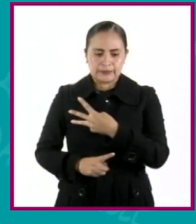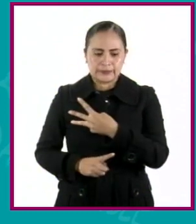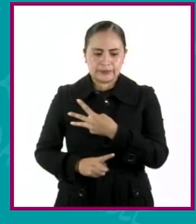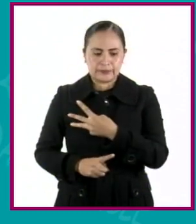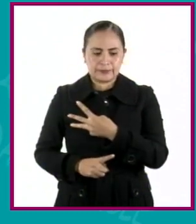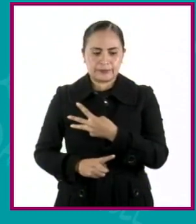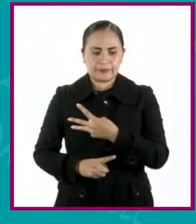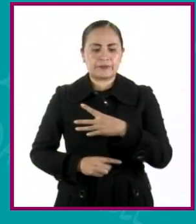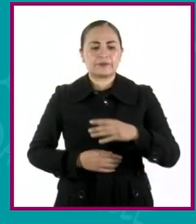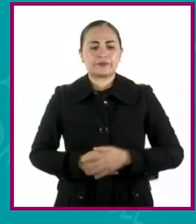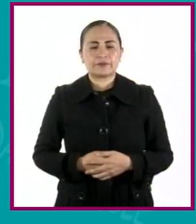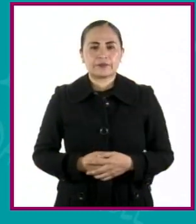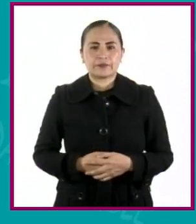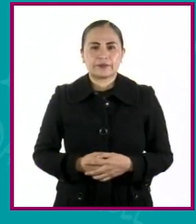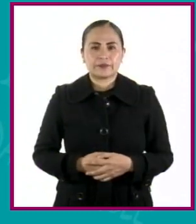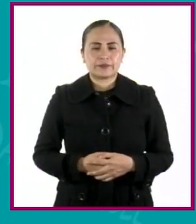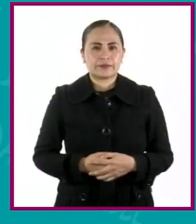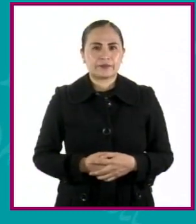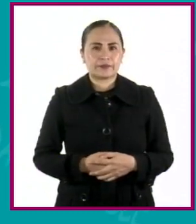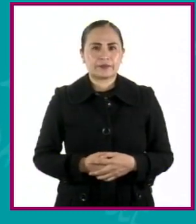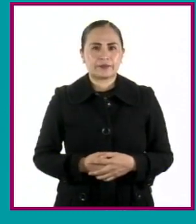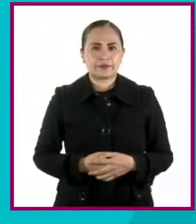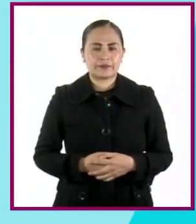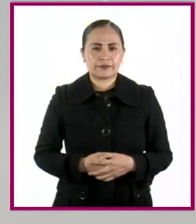como herramienta esencial.